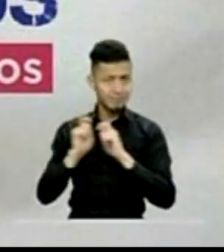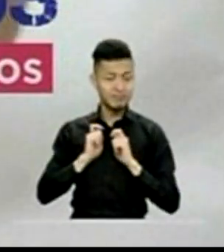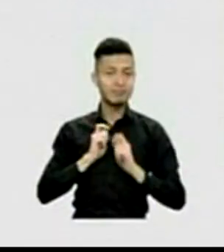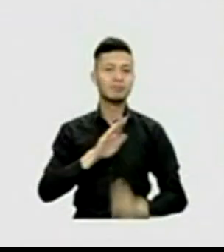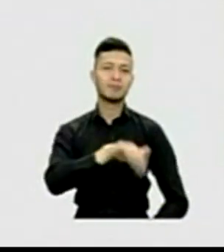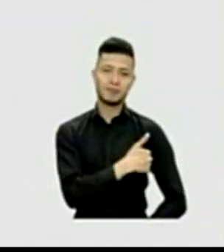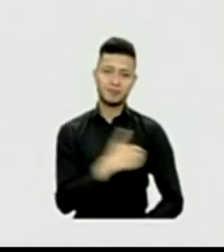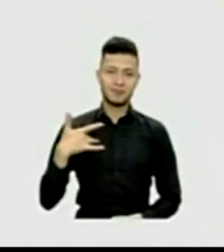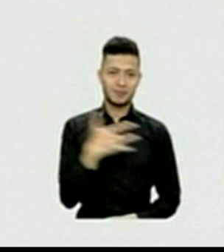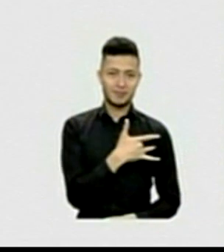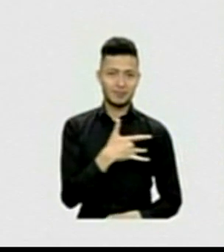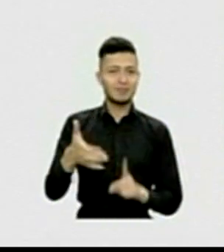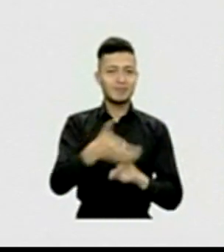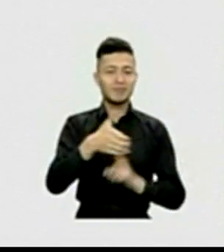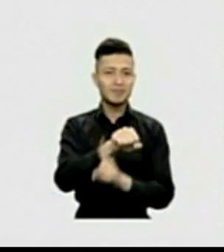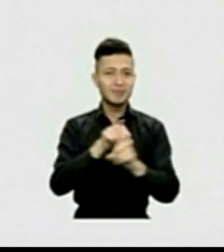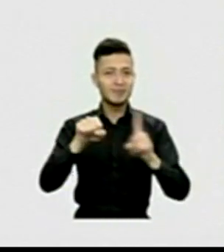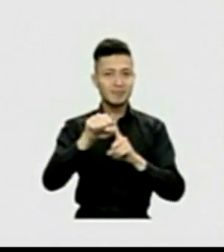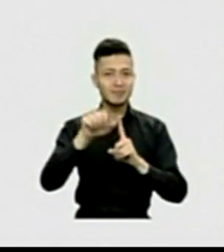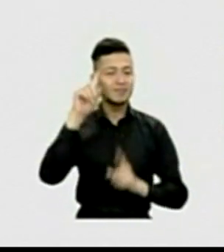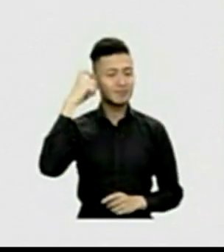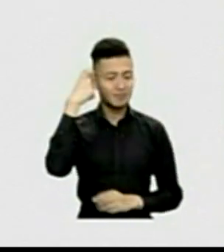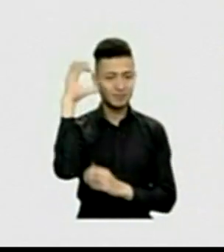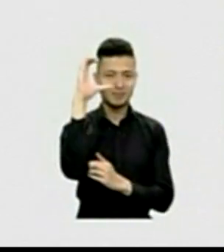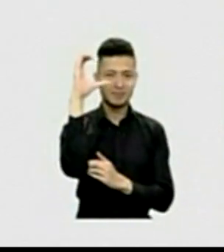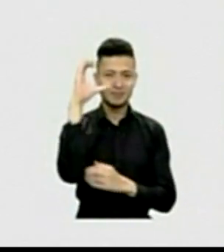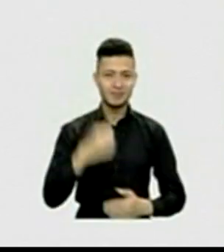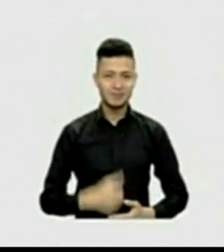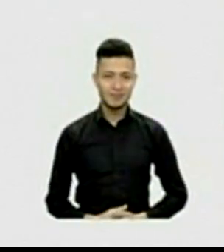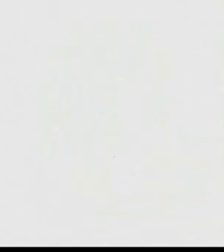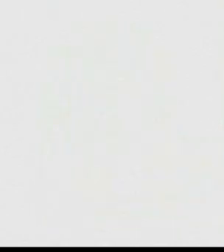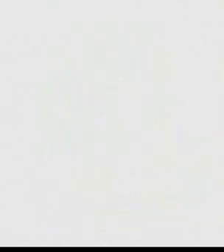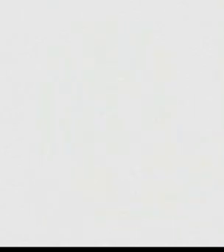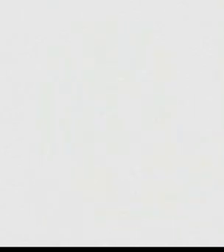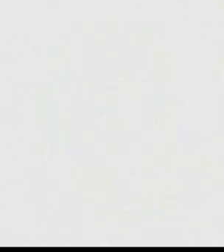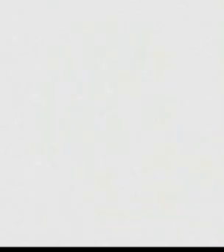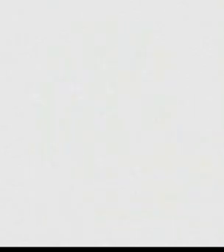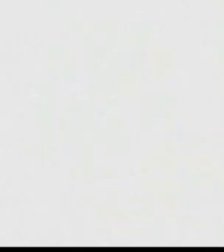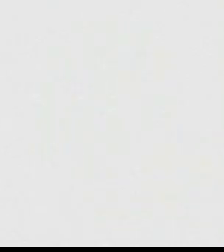contagio. Ministerio de Salud y Protección Social. Gobierno de Colombia.